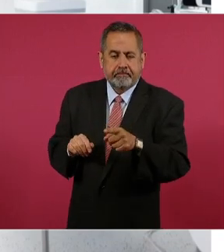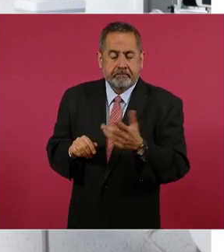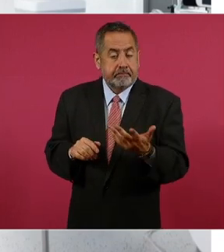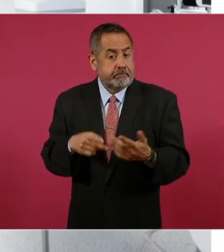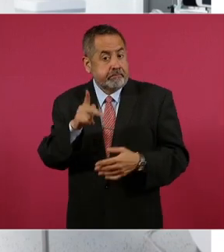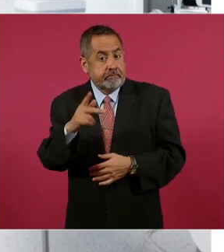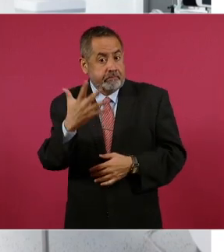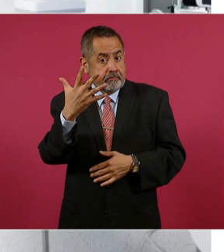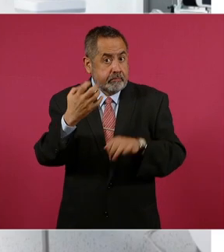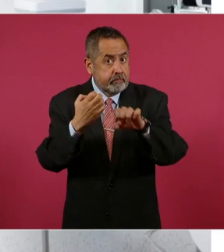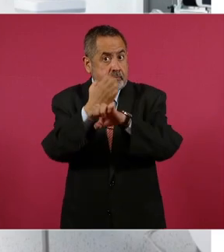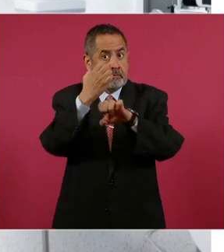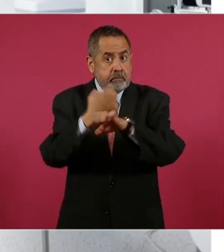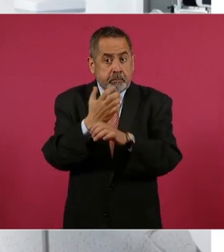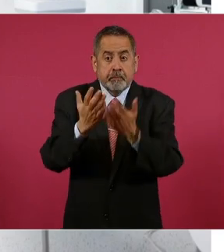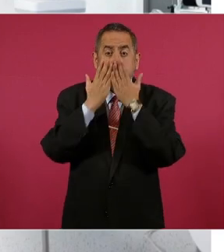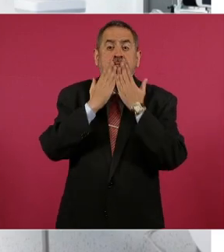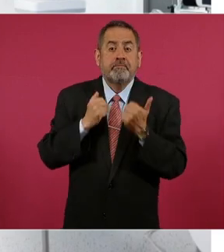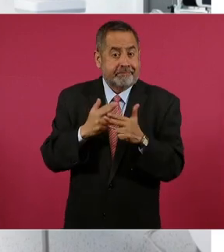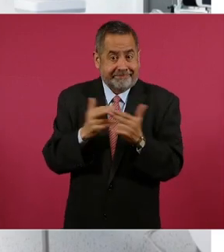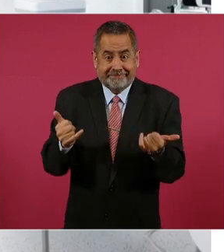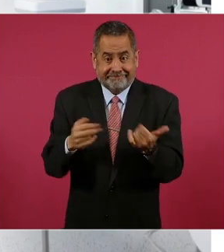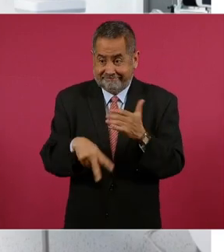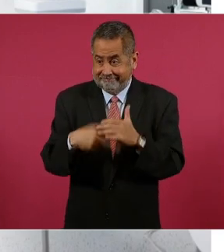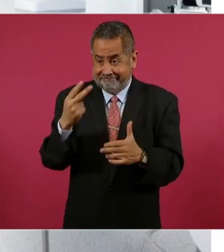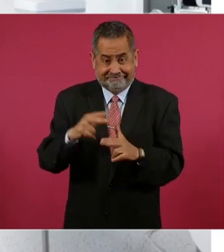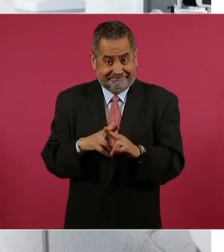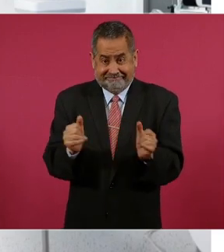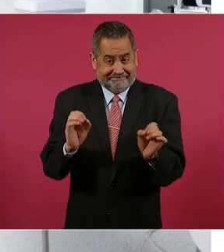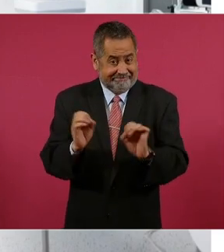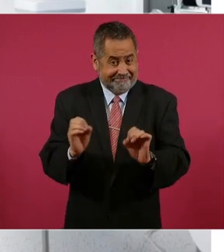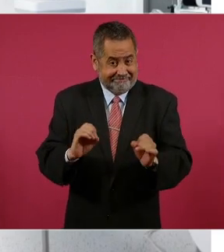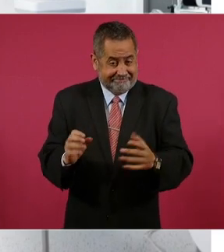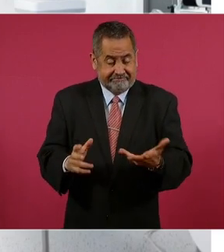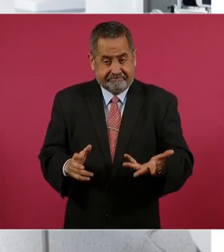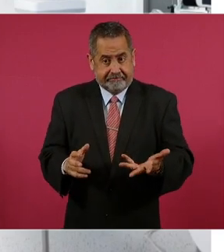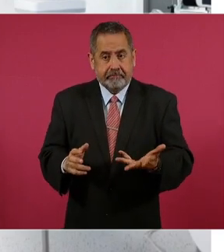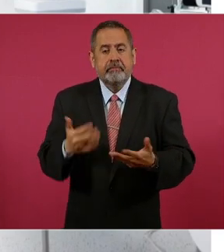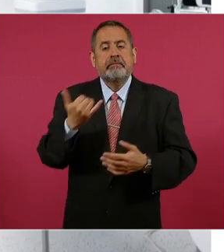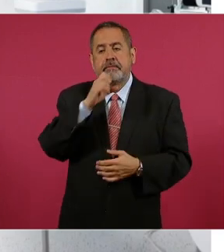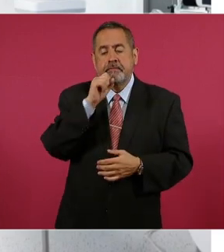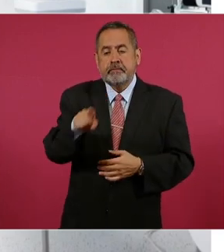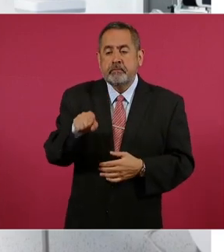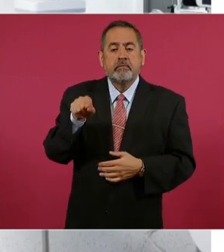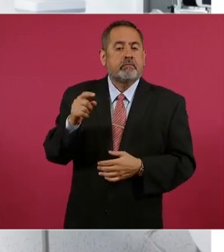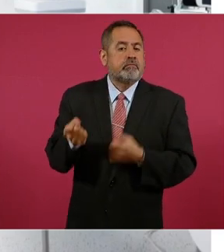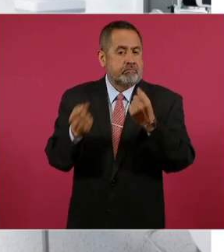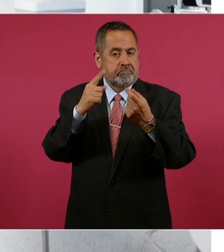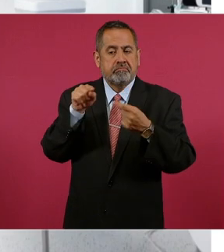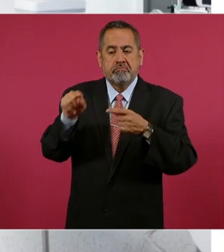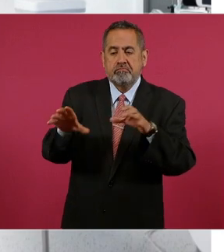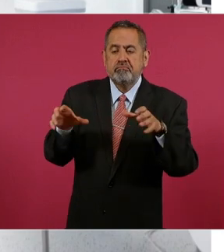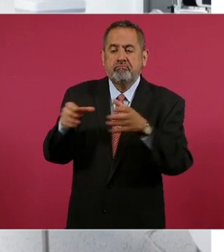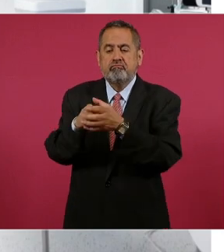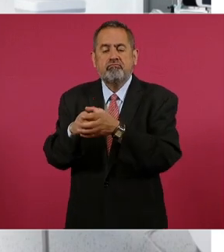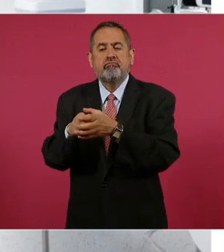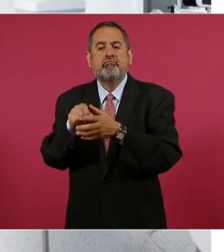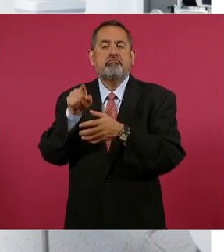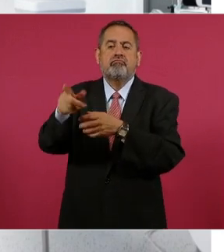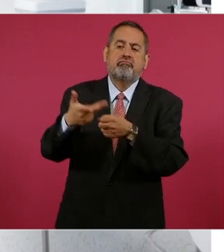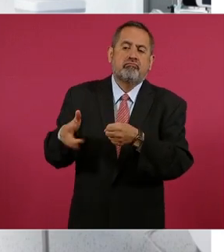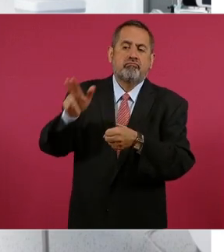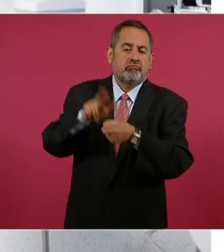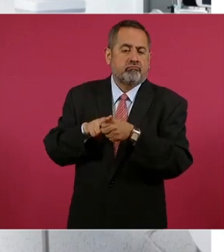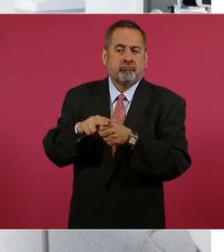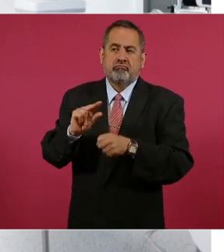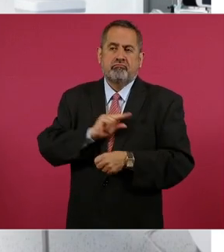estados que no tenían ninguna sola pública y además muchas de ellas estaban concentradas en el tercer nivel de atención, es